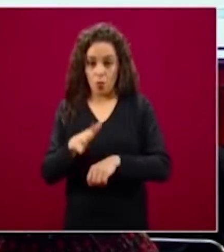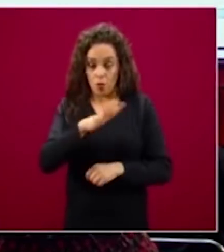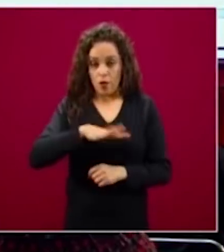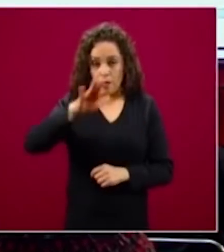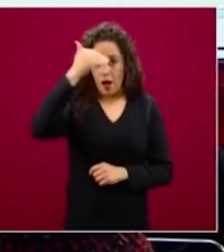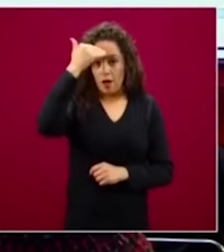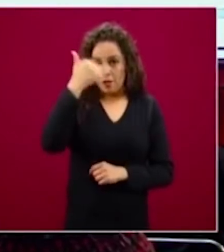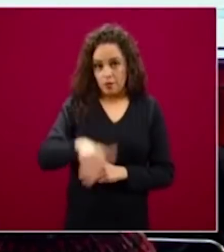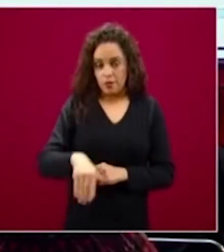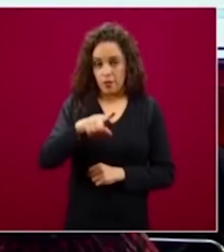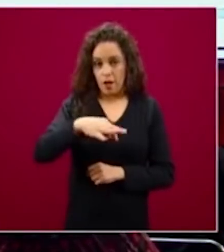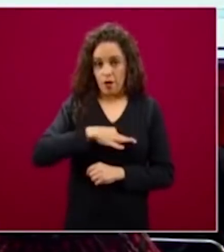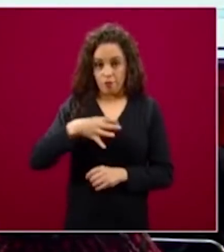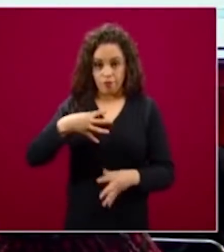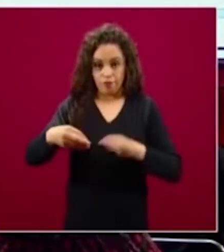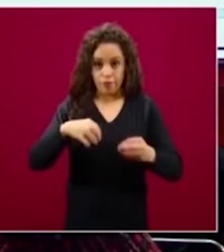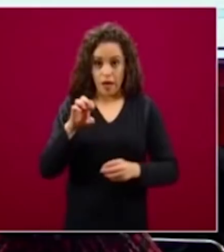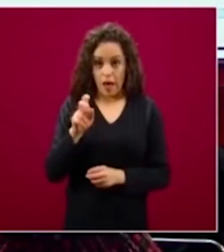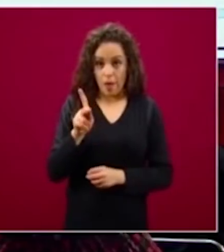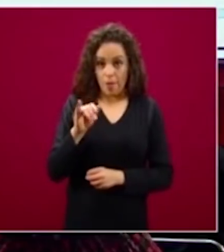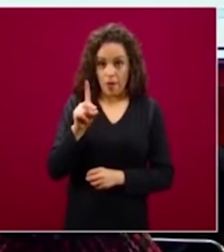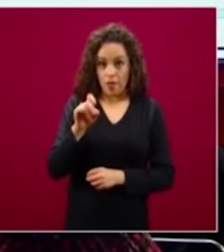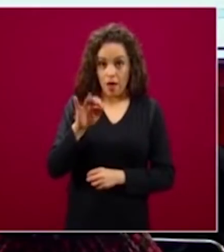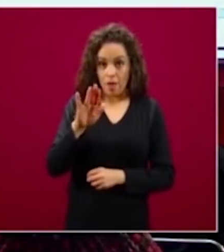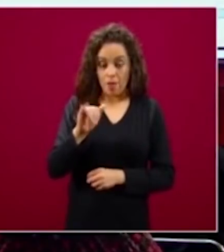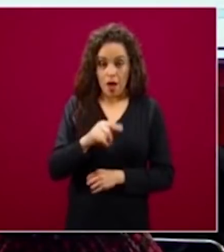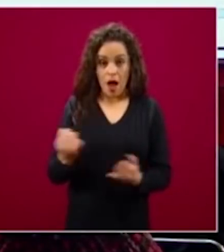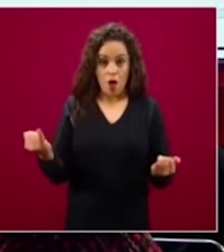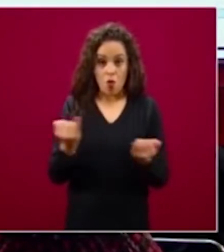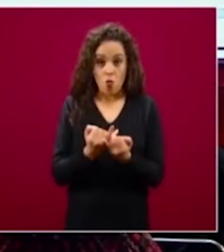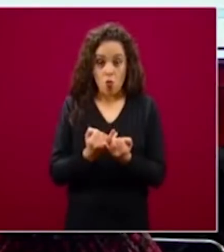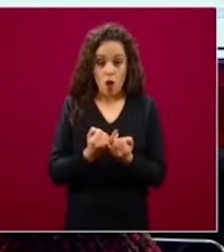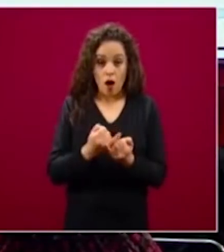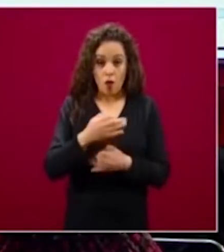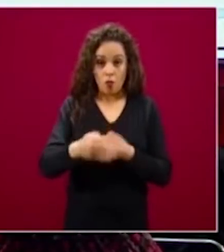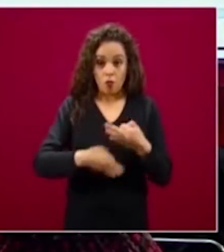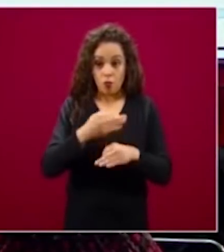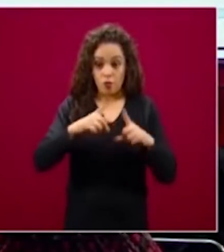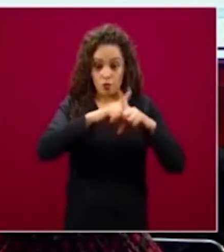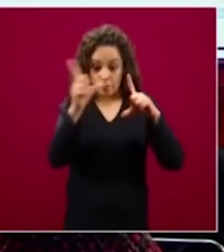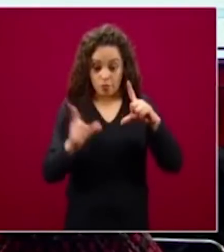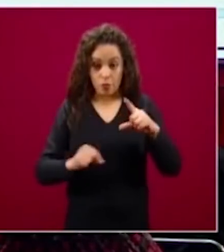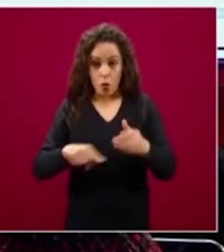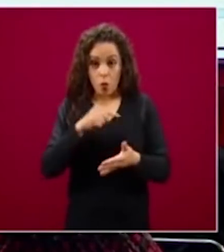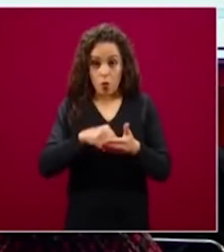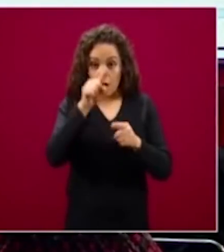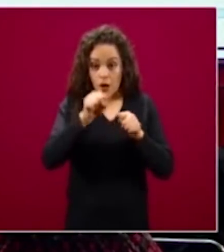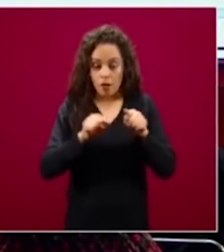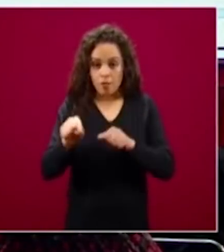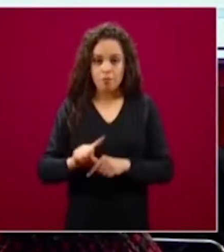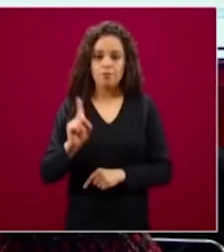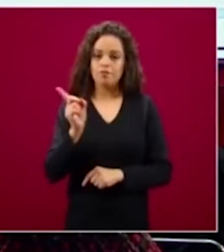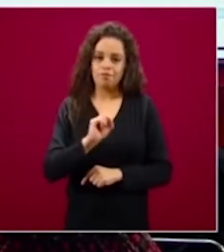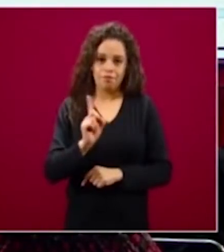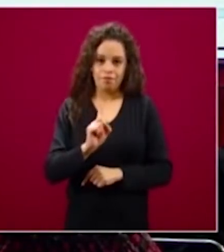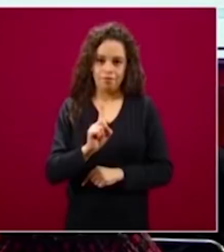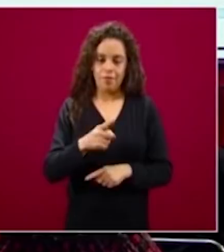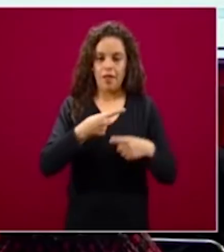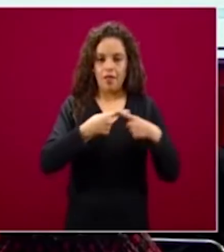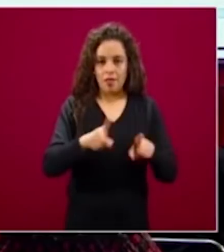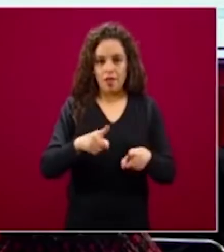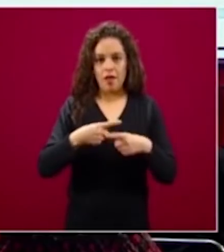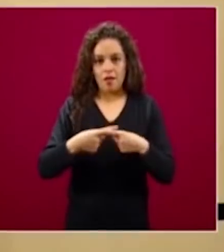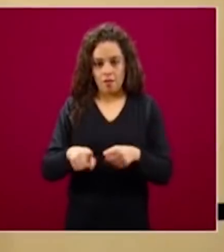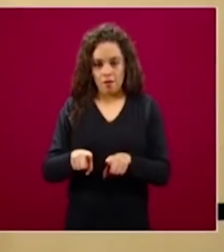no se presenta en un mismo momento en todas las regiones e entidades del país, sino que lo hace